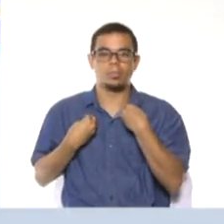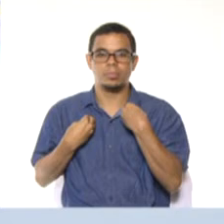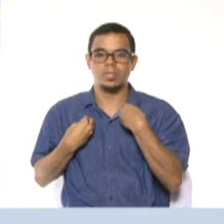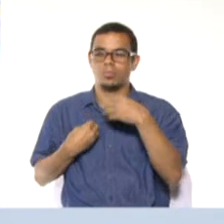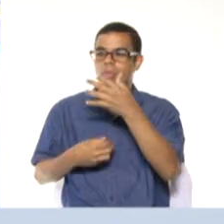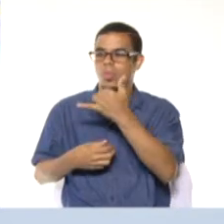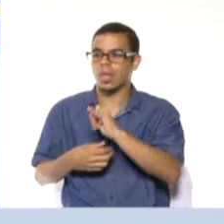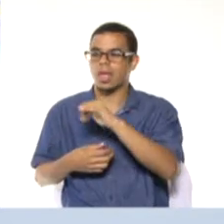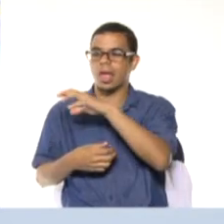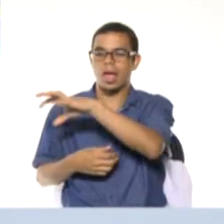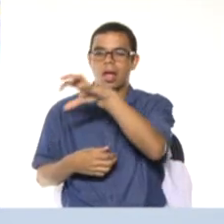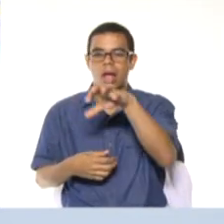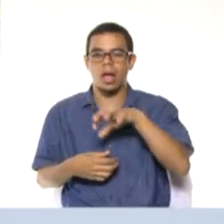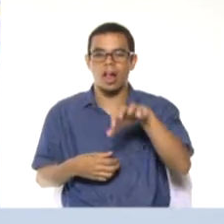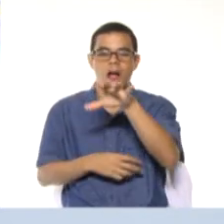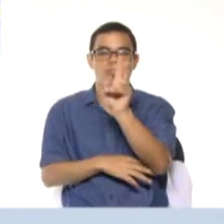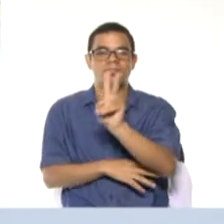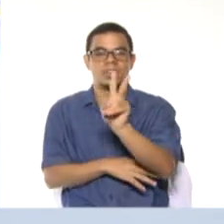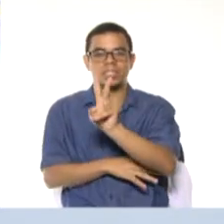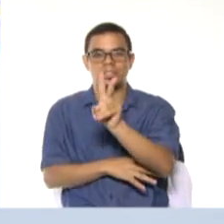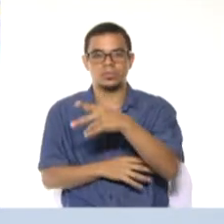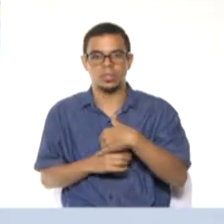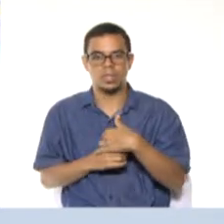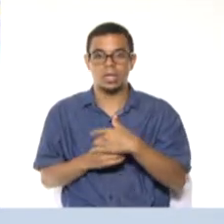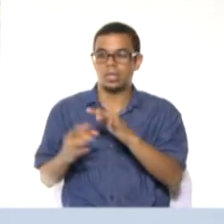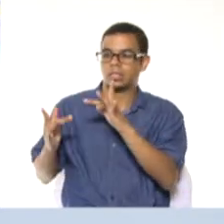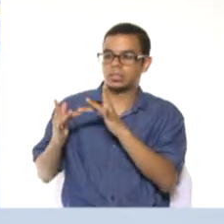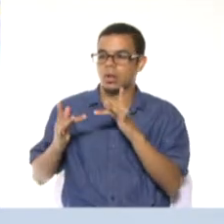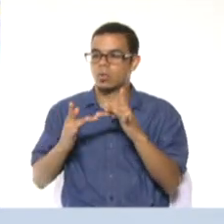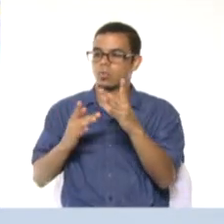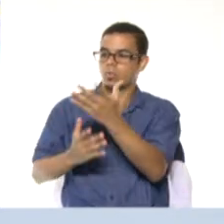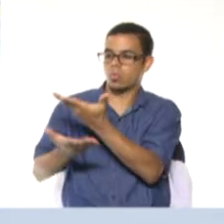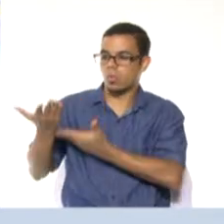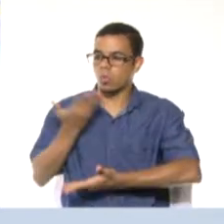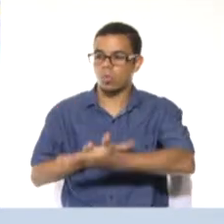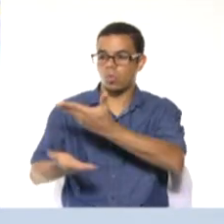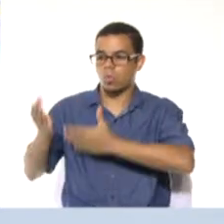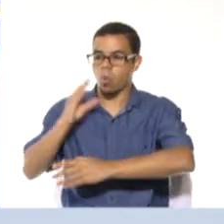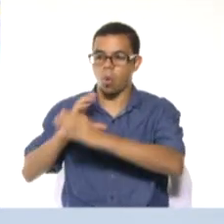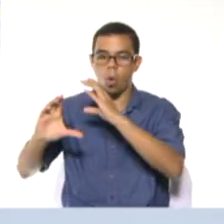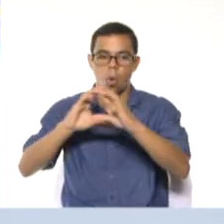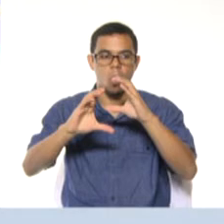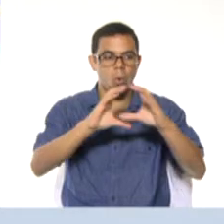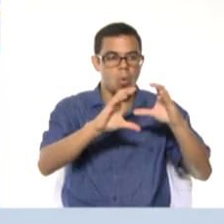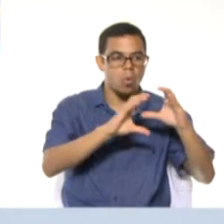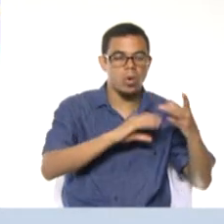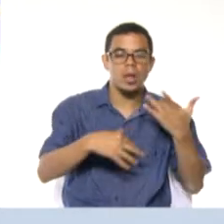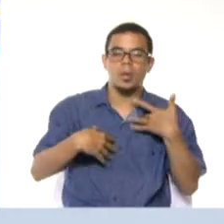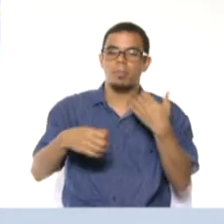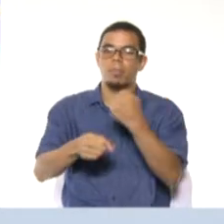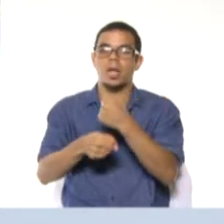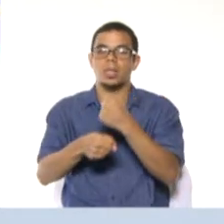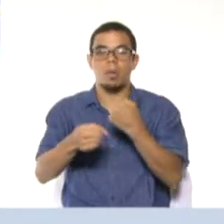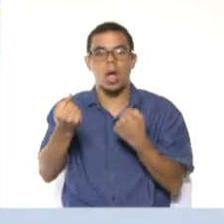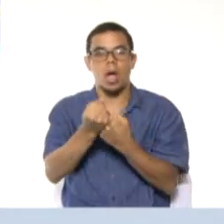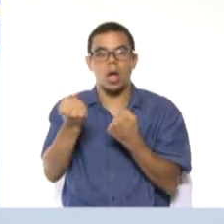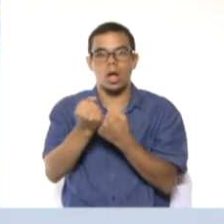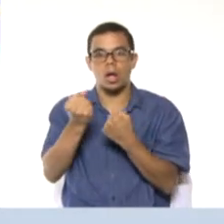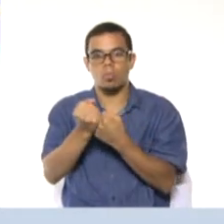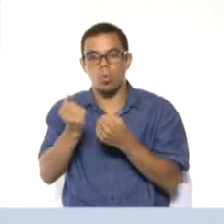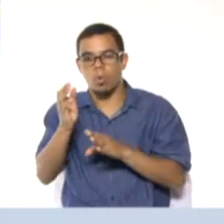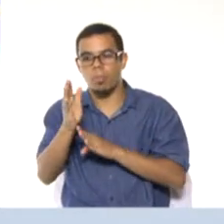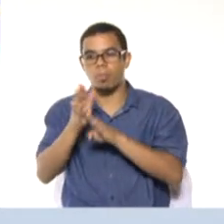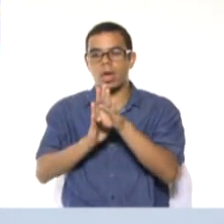en cada estado. Es articular con los entes estadales para enriquecer el trabajo que se hace en cada una de